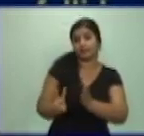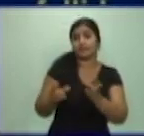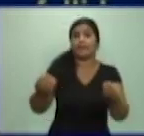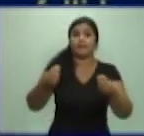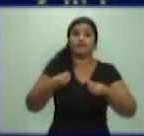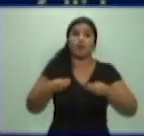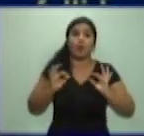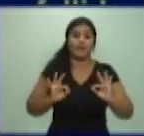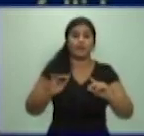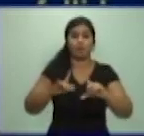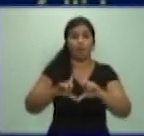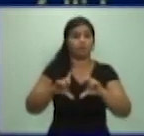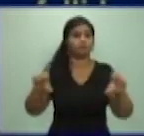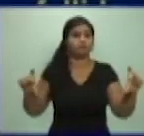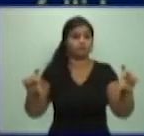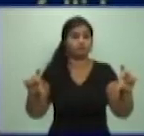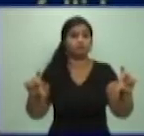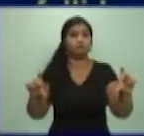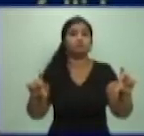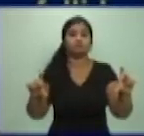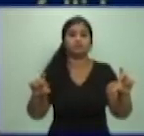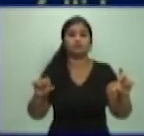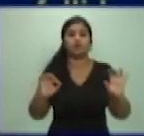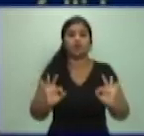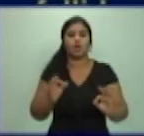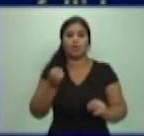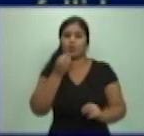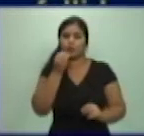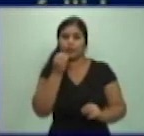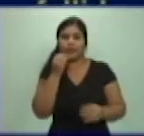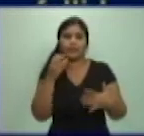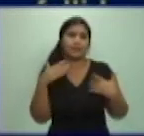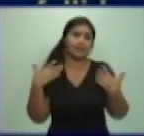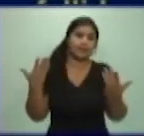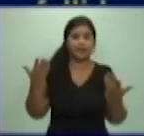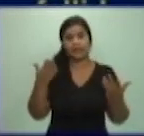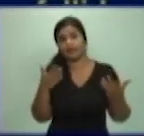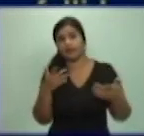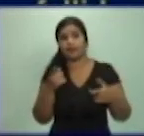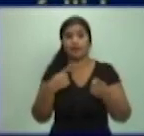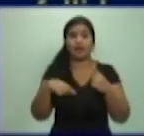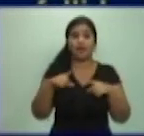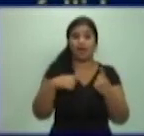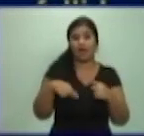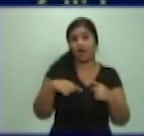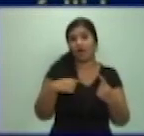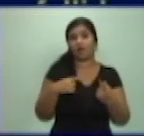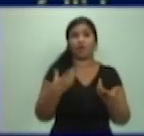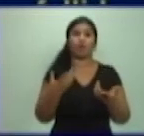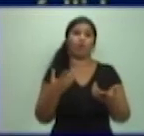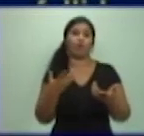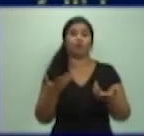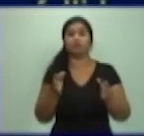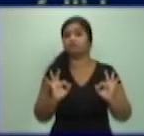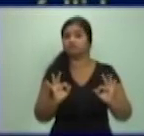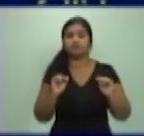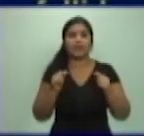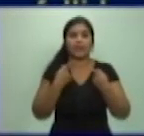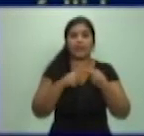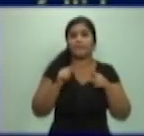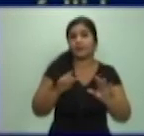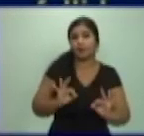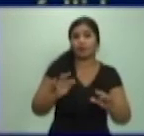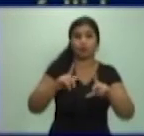que a lo mejor no tienen quizás todo el acabado, pero realmente están bastante completos. Un texto de Romeo y Julieta,